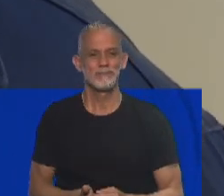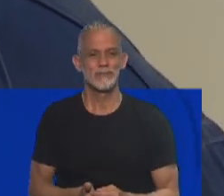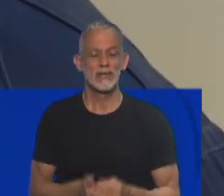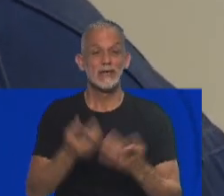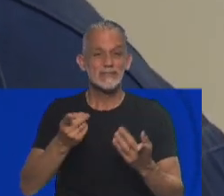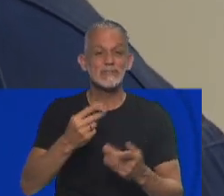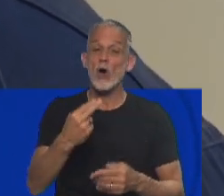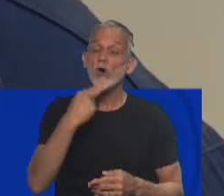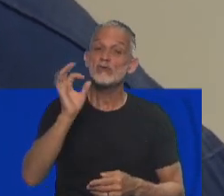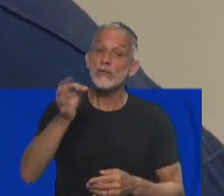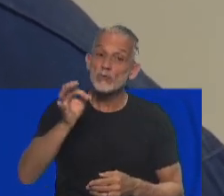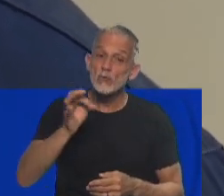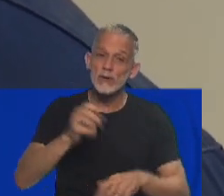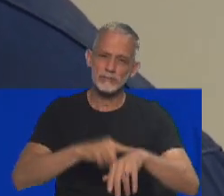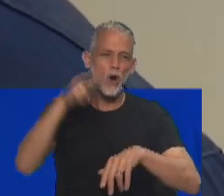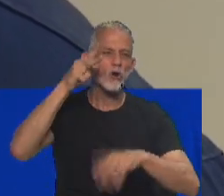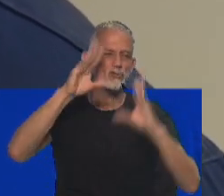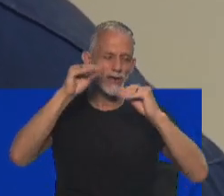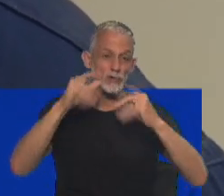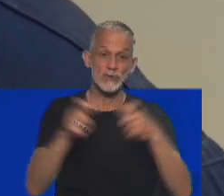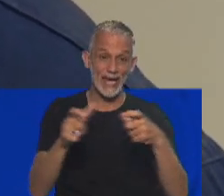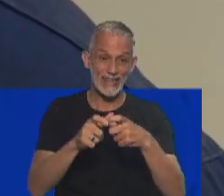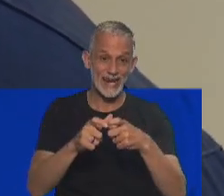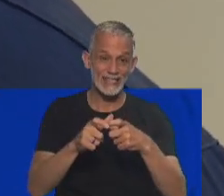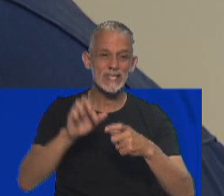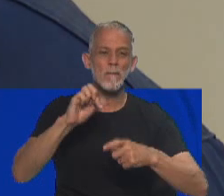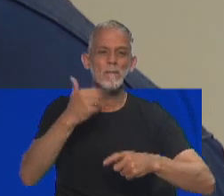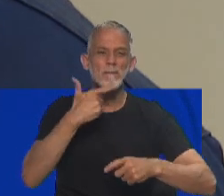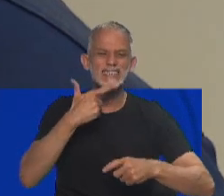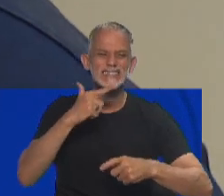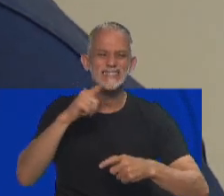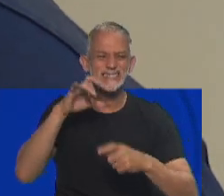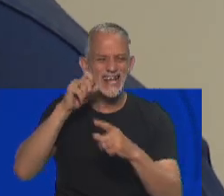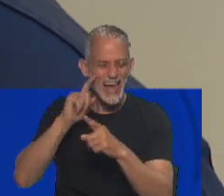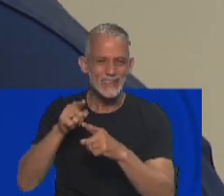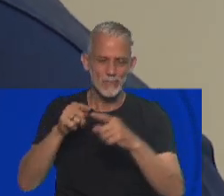Es el 11 de octubre a las 20 horas y las entradas están en Passline. Perfecto. ¿Con